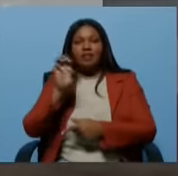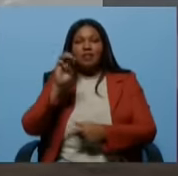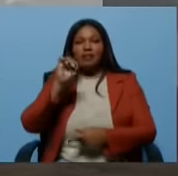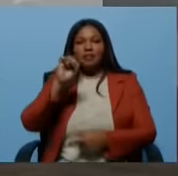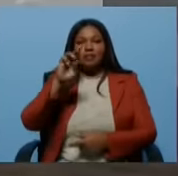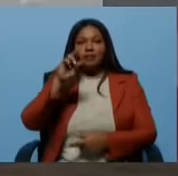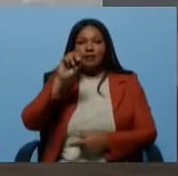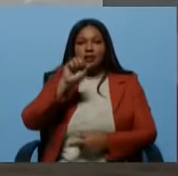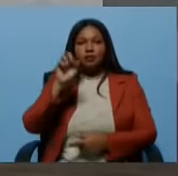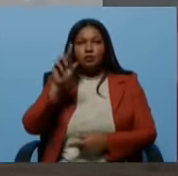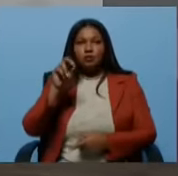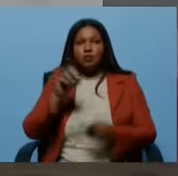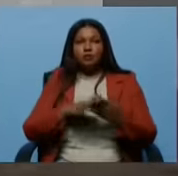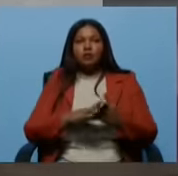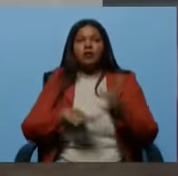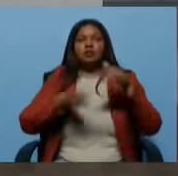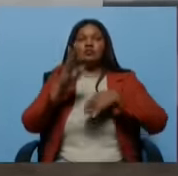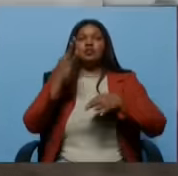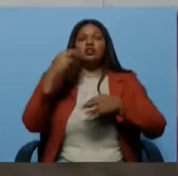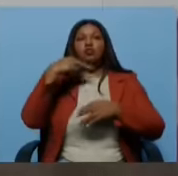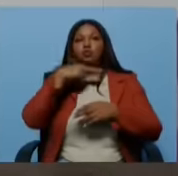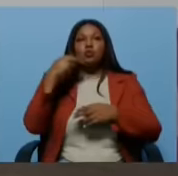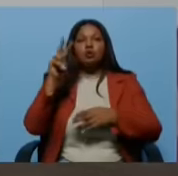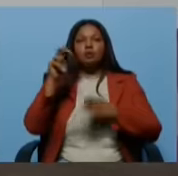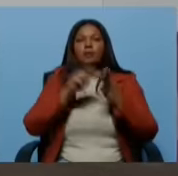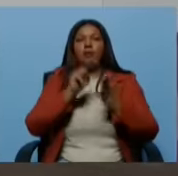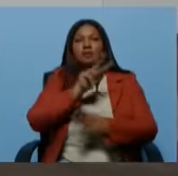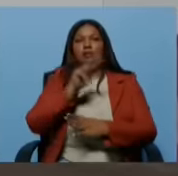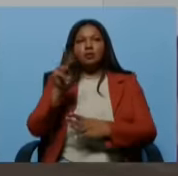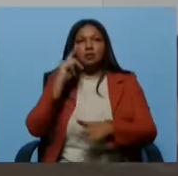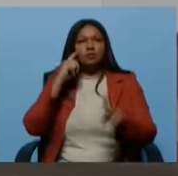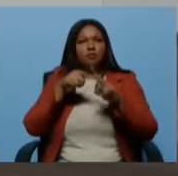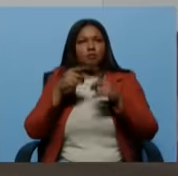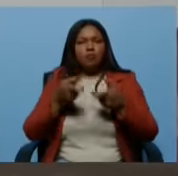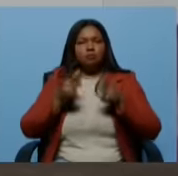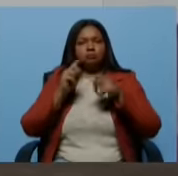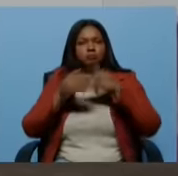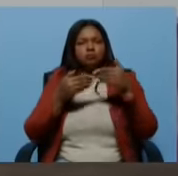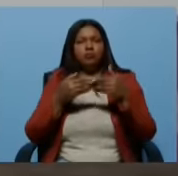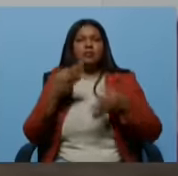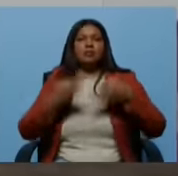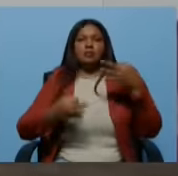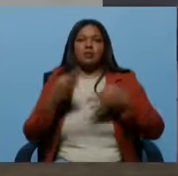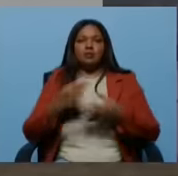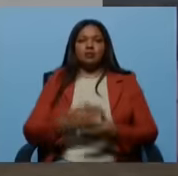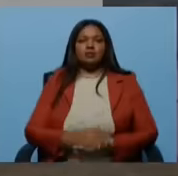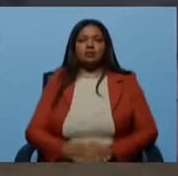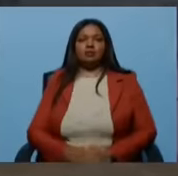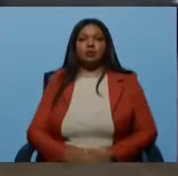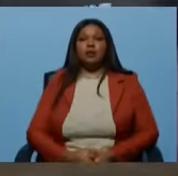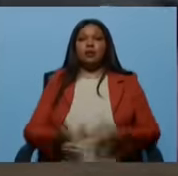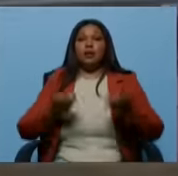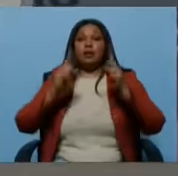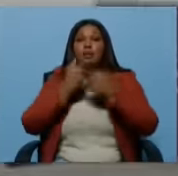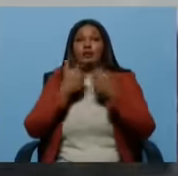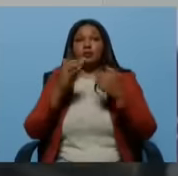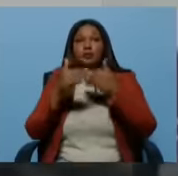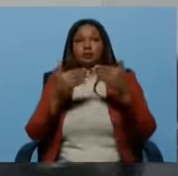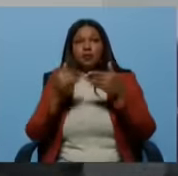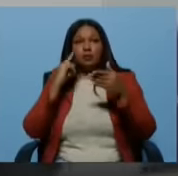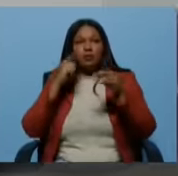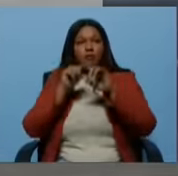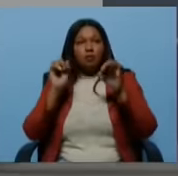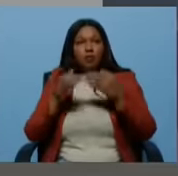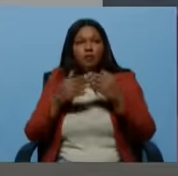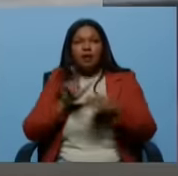El 14 de octubre de 2022, tripulantes argentinos o tribunales argentinos ordenaron la liberación de 5